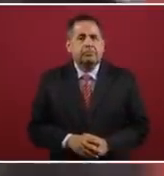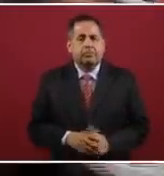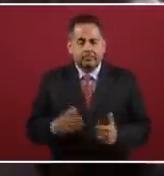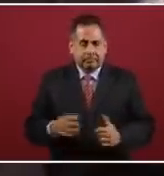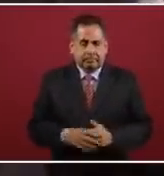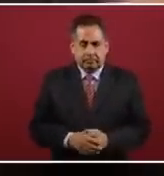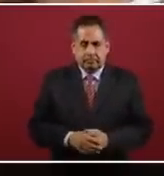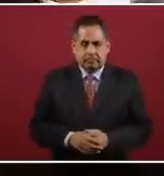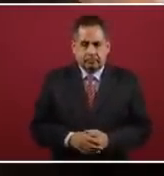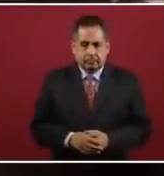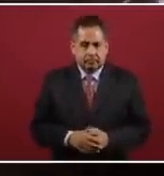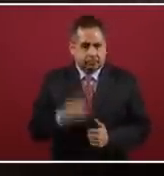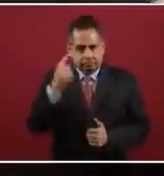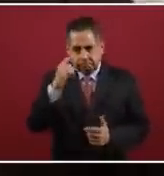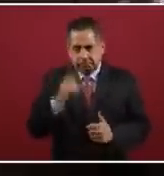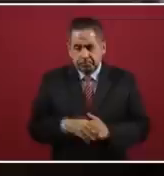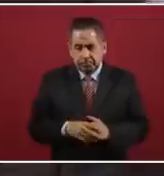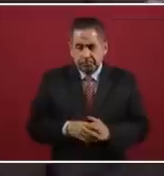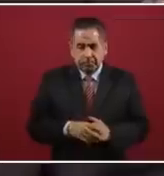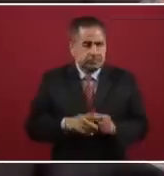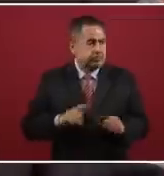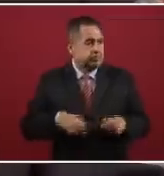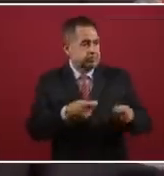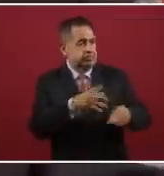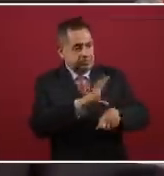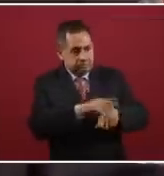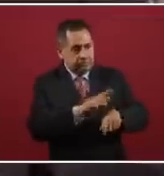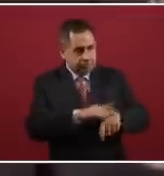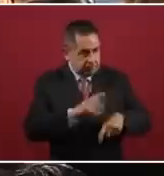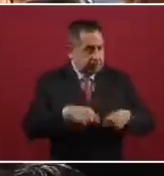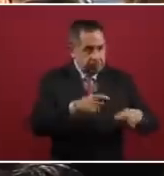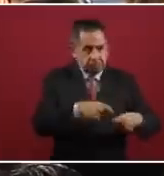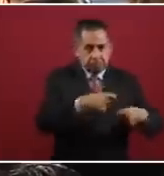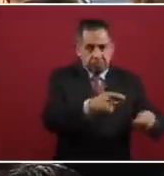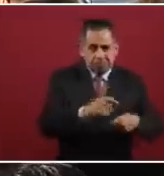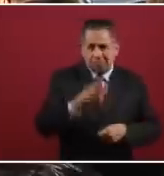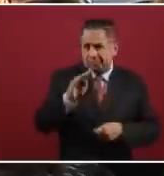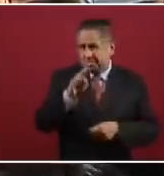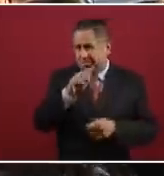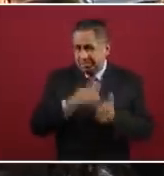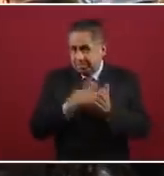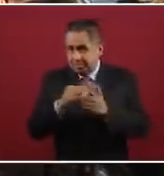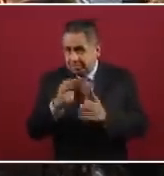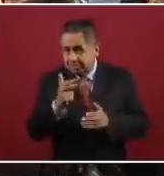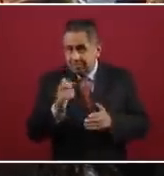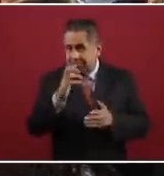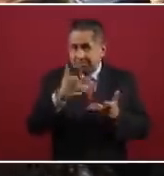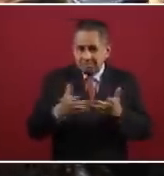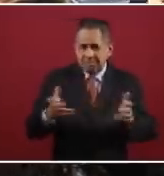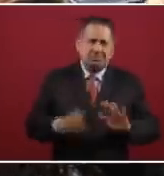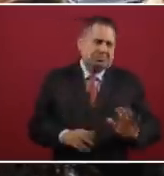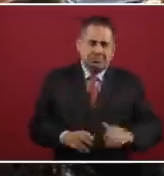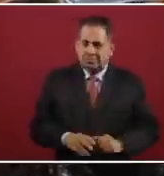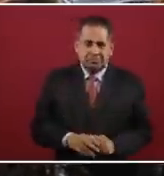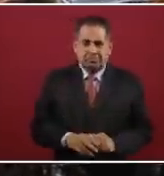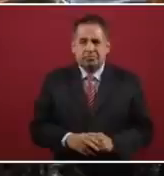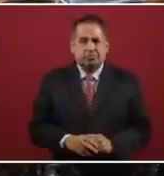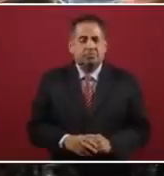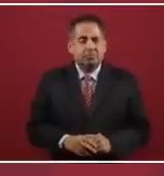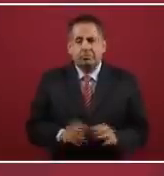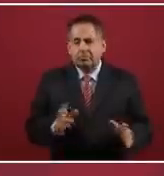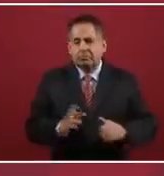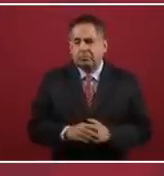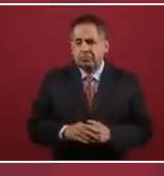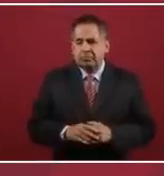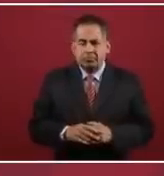Entonces, ¿para qué tantas concesiones? 90 millones de hectáreas, pues no se